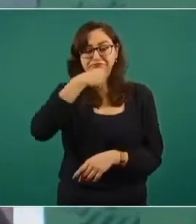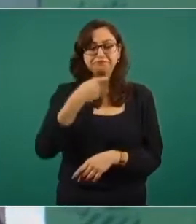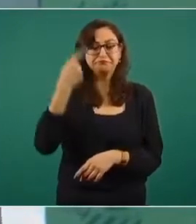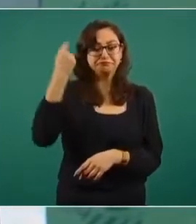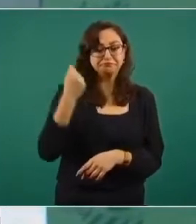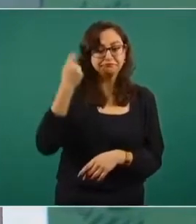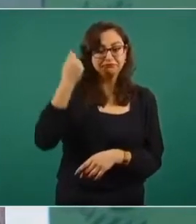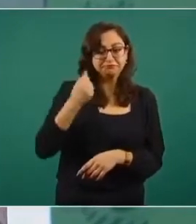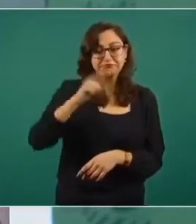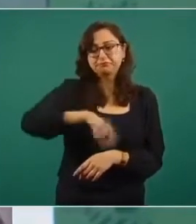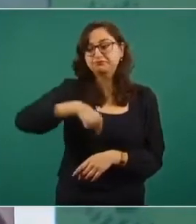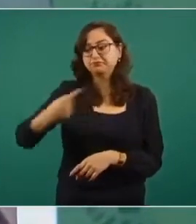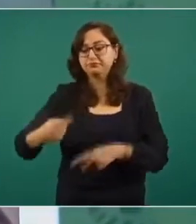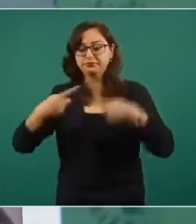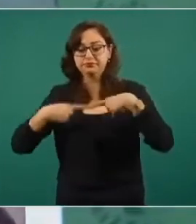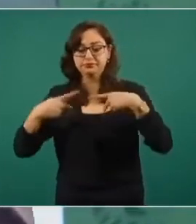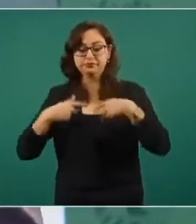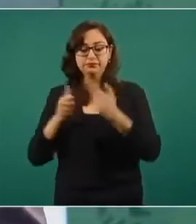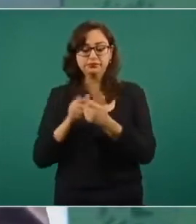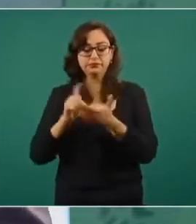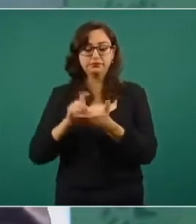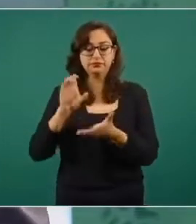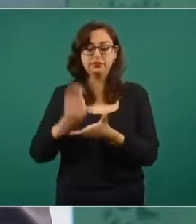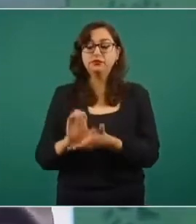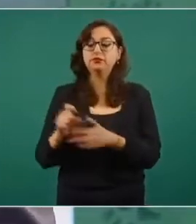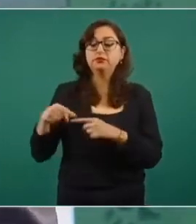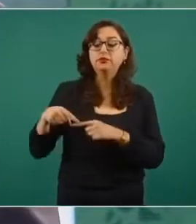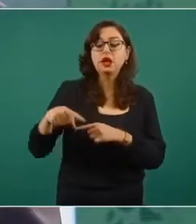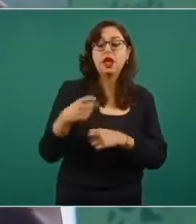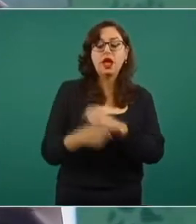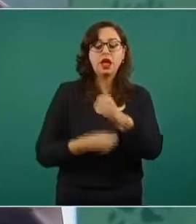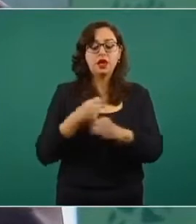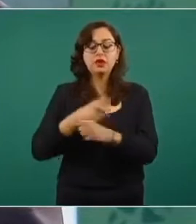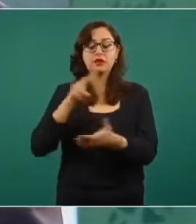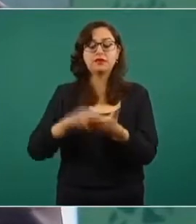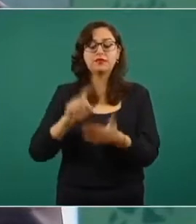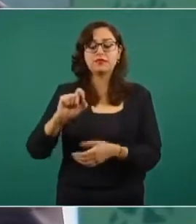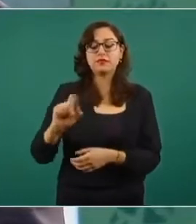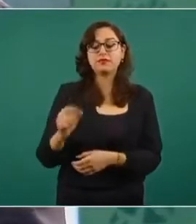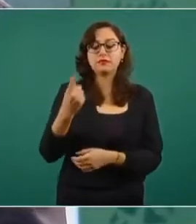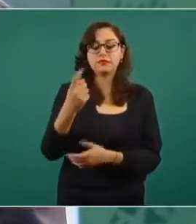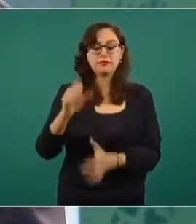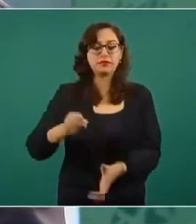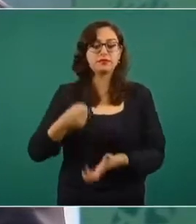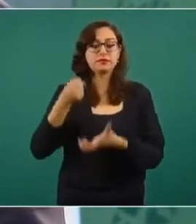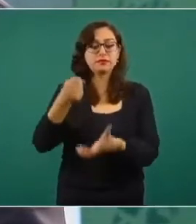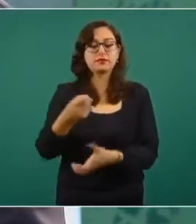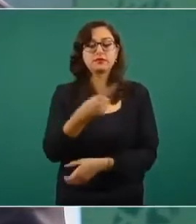con discapacidad permanente este año tendrán una inversión total de